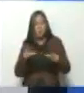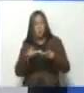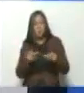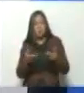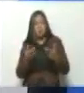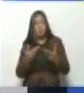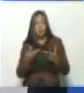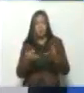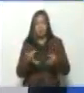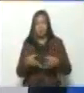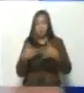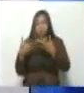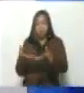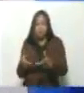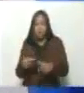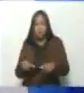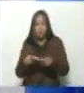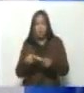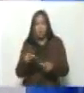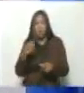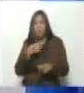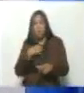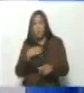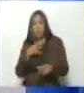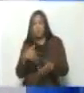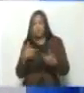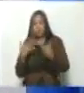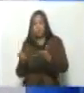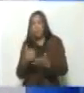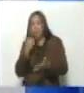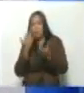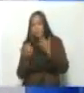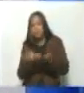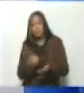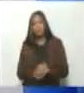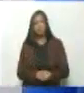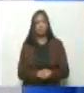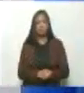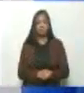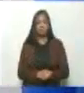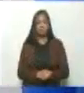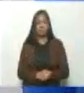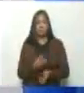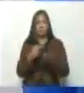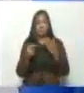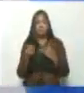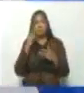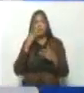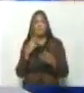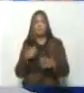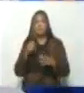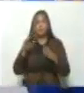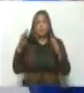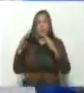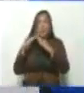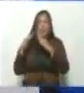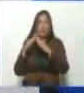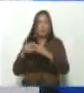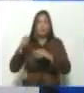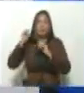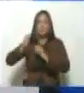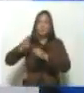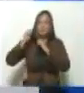disponiendo en algún contenedor o en alguna zona que no es adecuada, incluso escombro, que eso es lo que mata a las unidades.